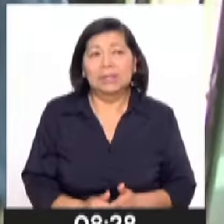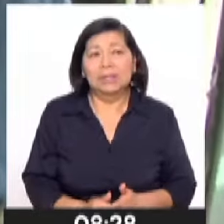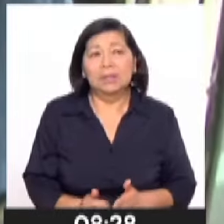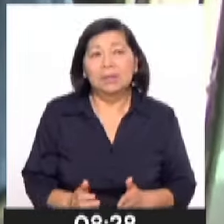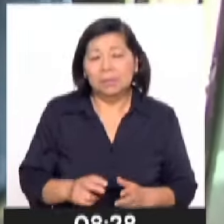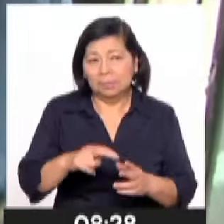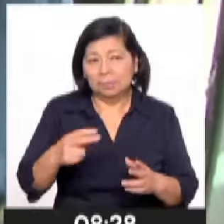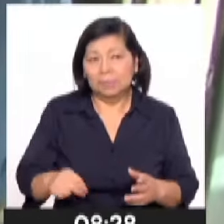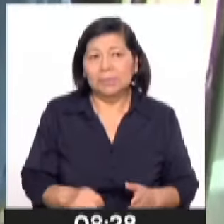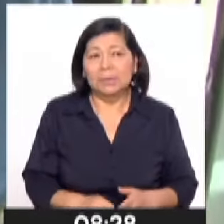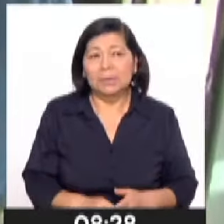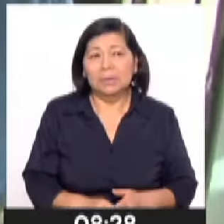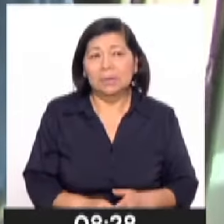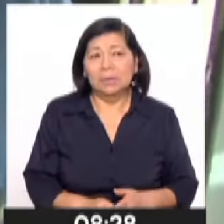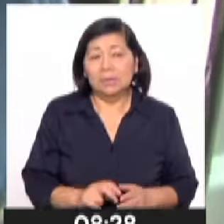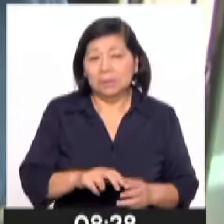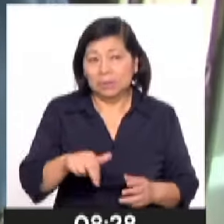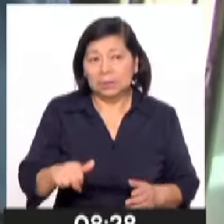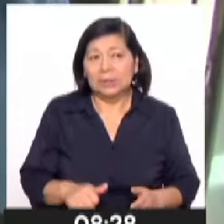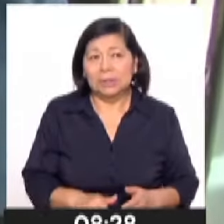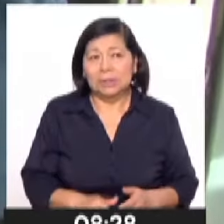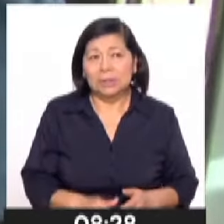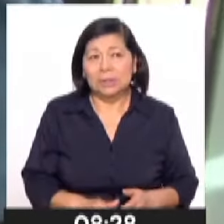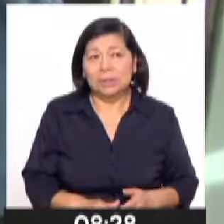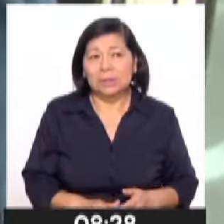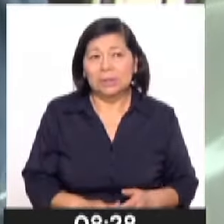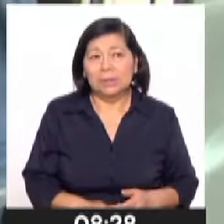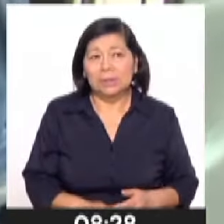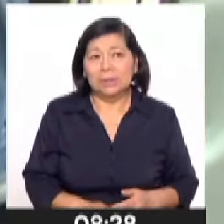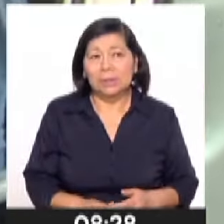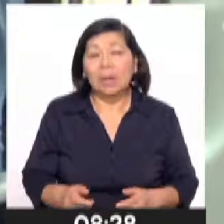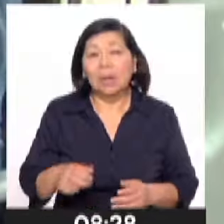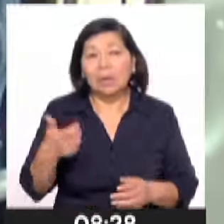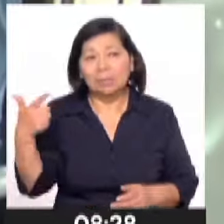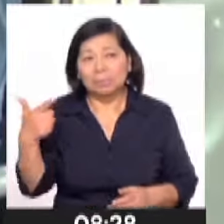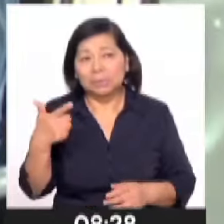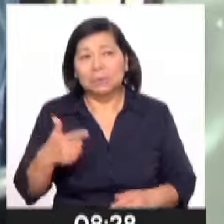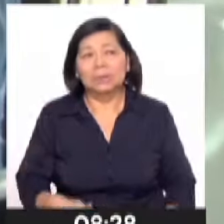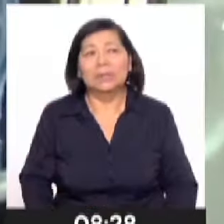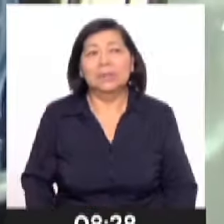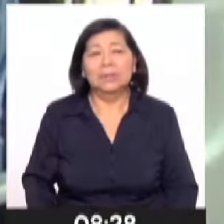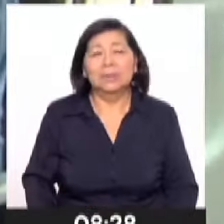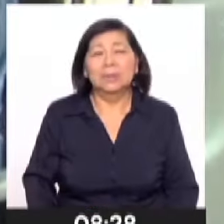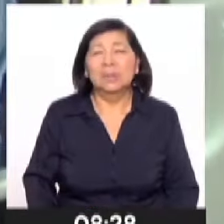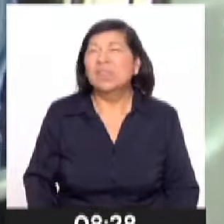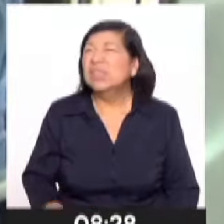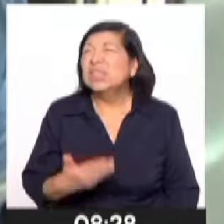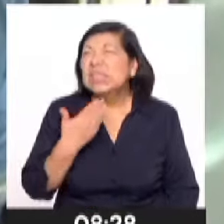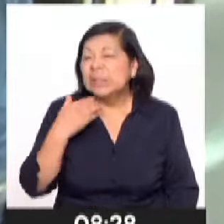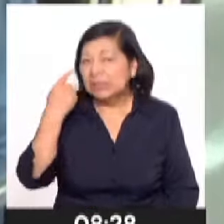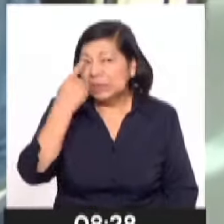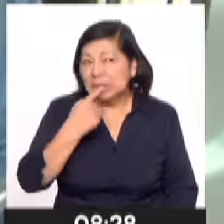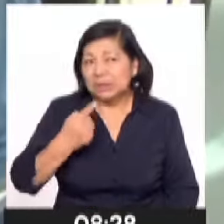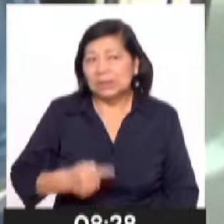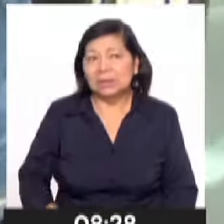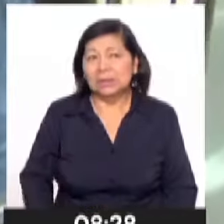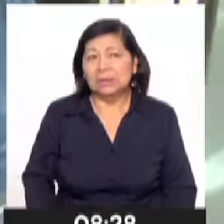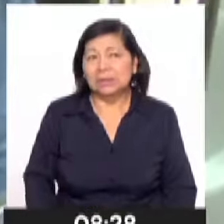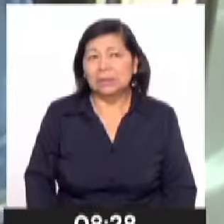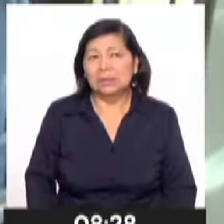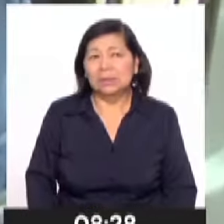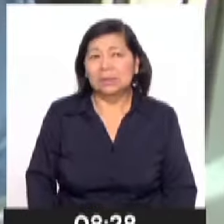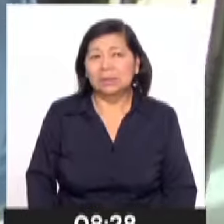ellos se bajaron. A ellos bajarse, nosotros venimos y ahí sueltan la bala. ¿Alguna característica de estas personas, estos